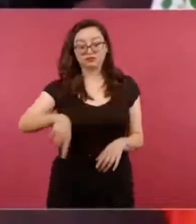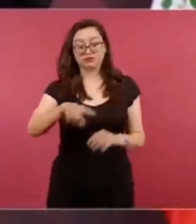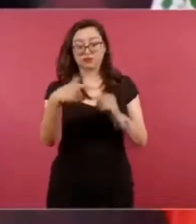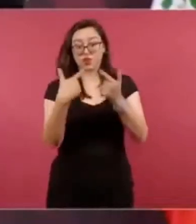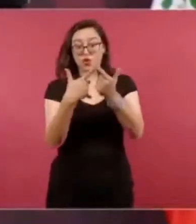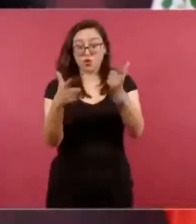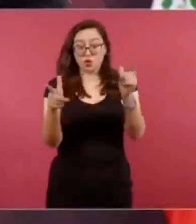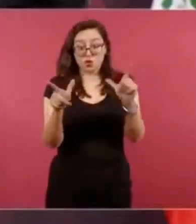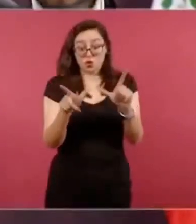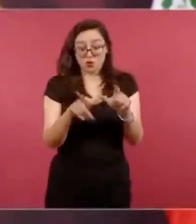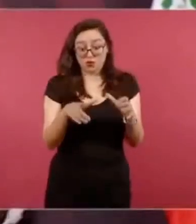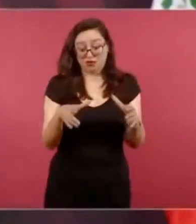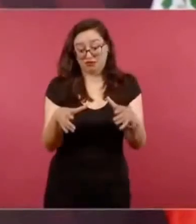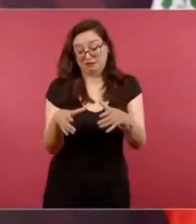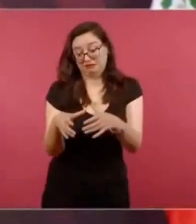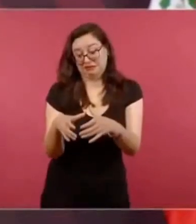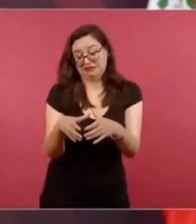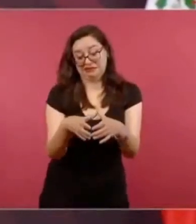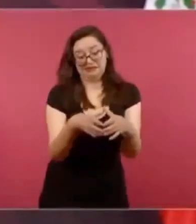¿no?,